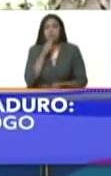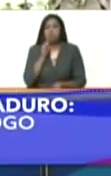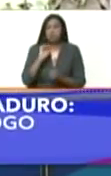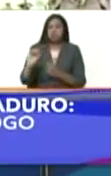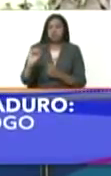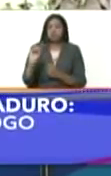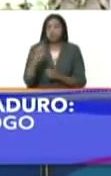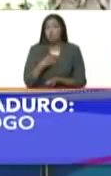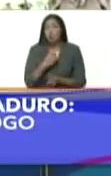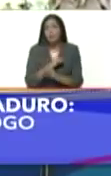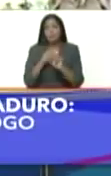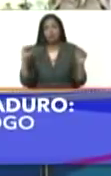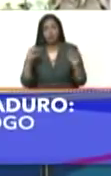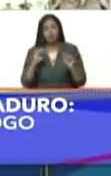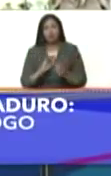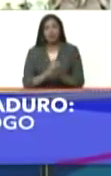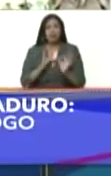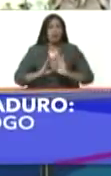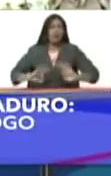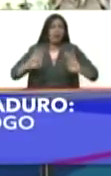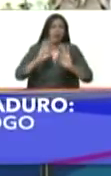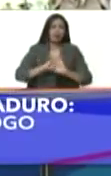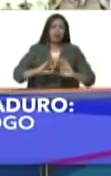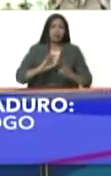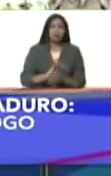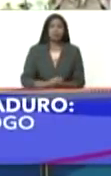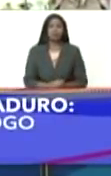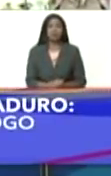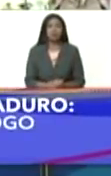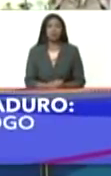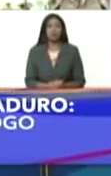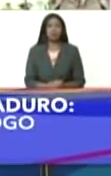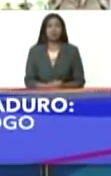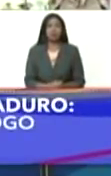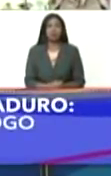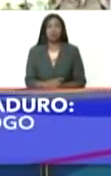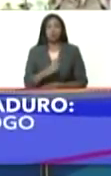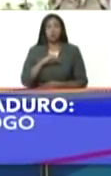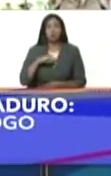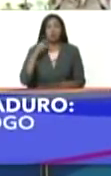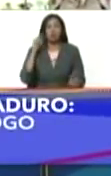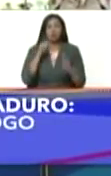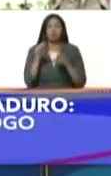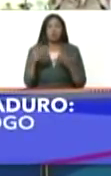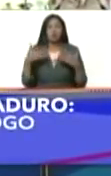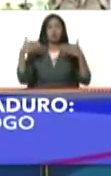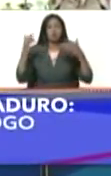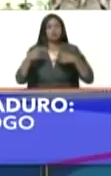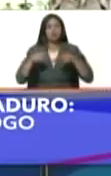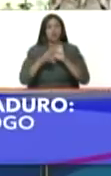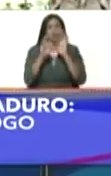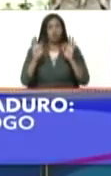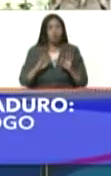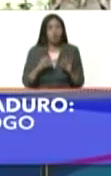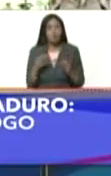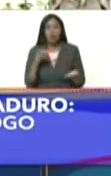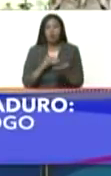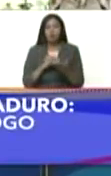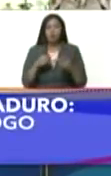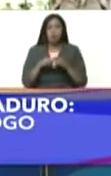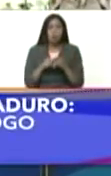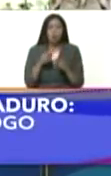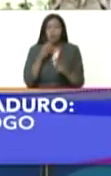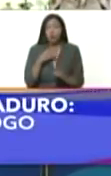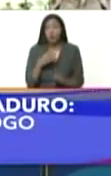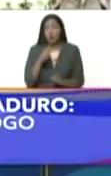contra? Nadie. Nadie. Nuestro destino es la grandeza. ¿Qué nos toca? Bueno,